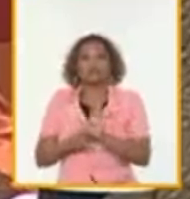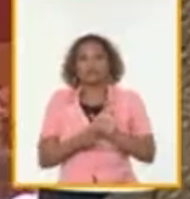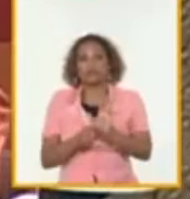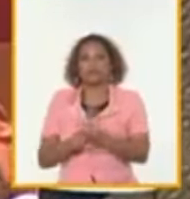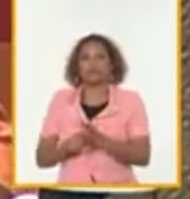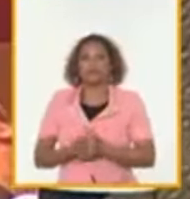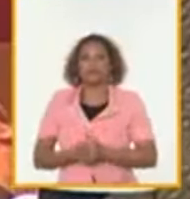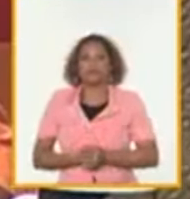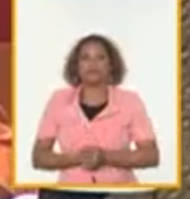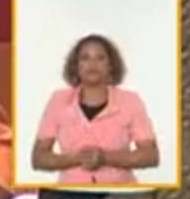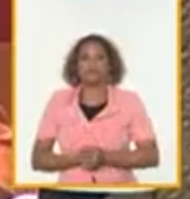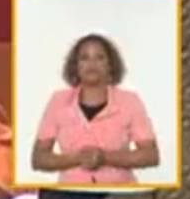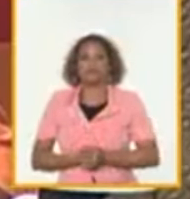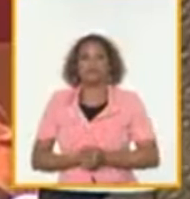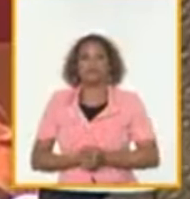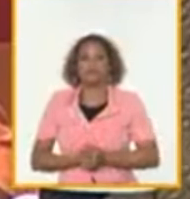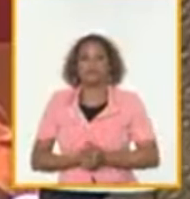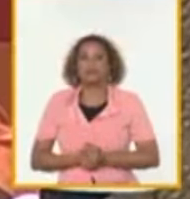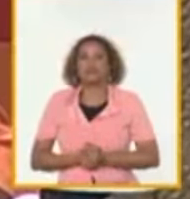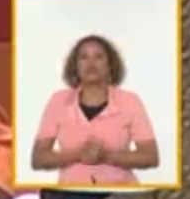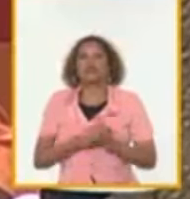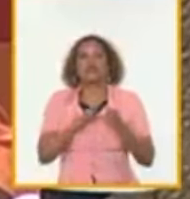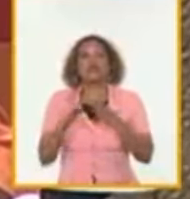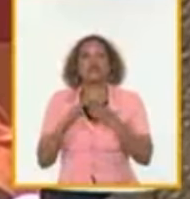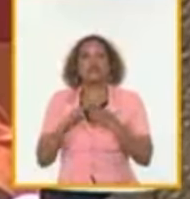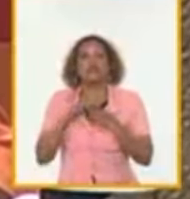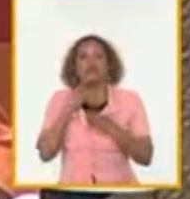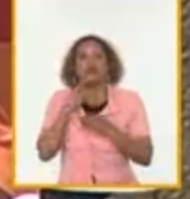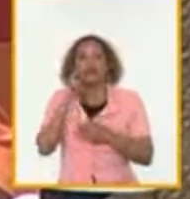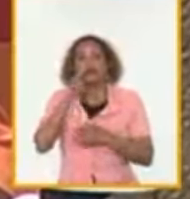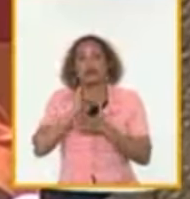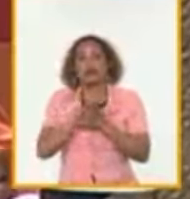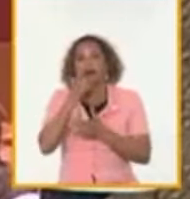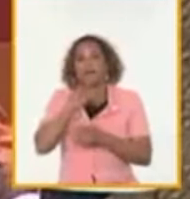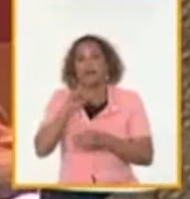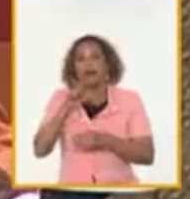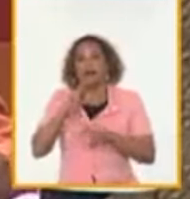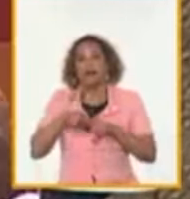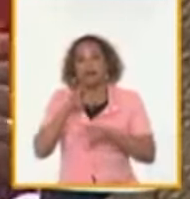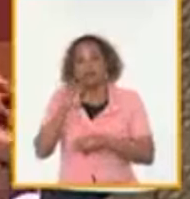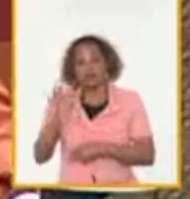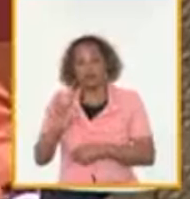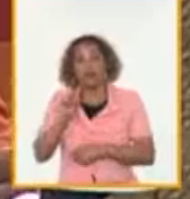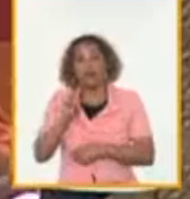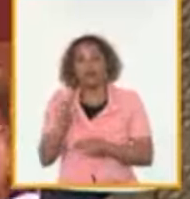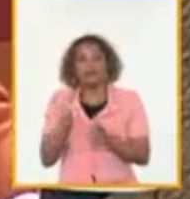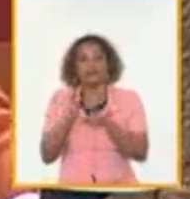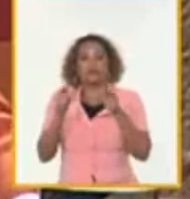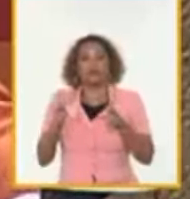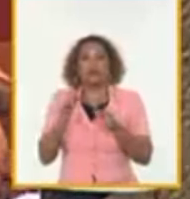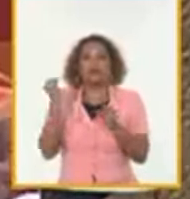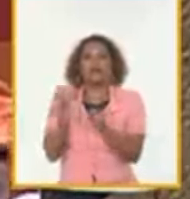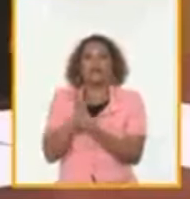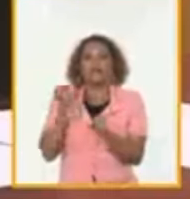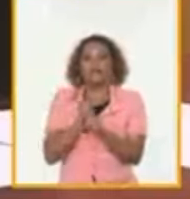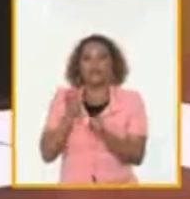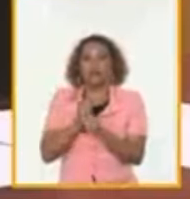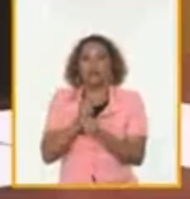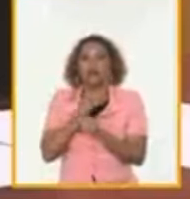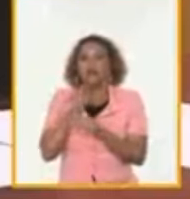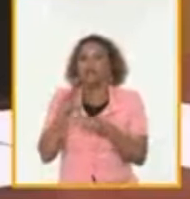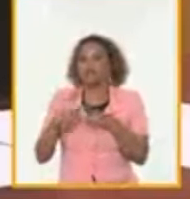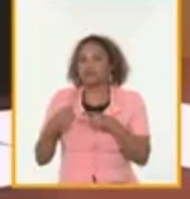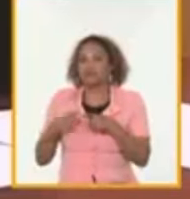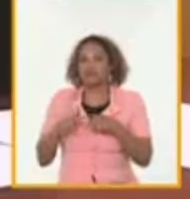Camacho en la comunidad de de Camacho aquí mismo en Santa Clara Bueno pues se intencion se hizo un trabajo se hizo un Expreso O